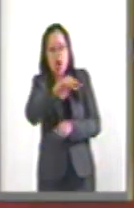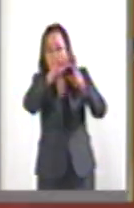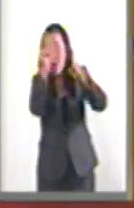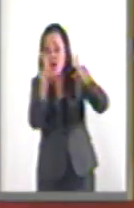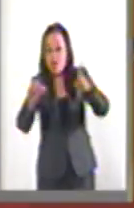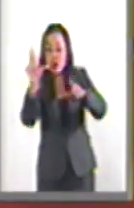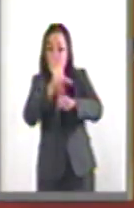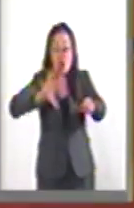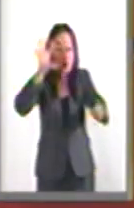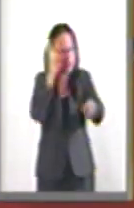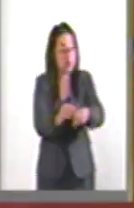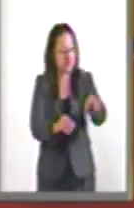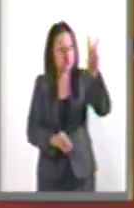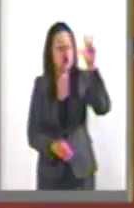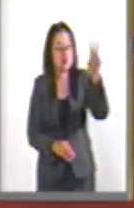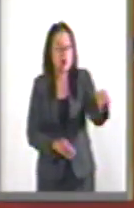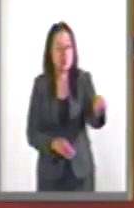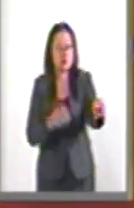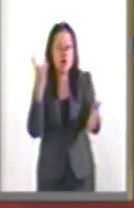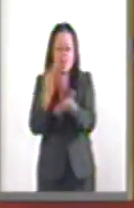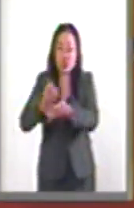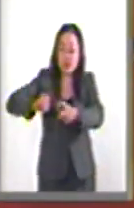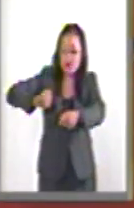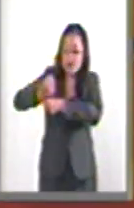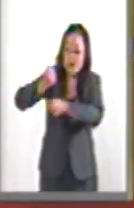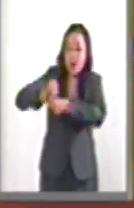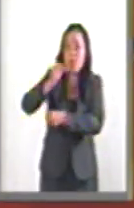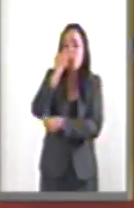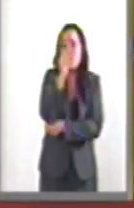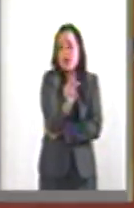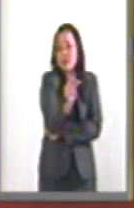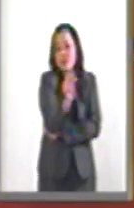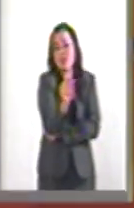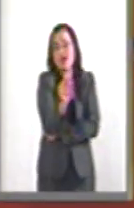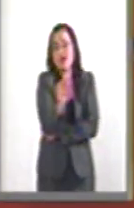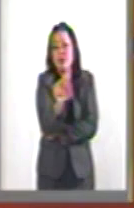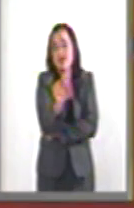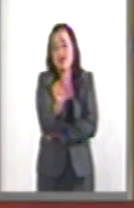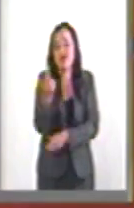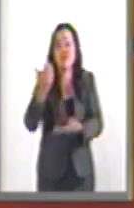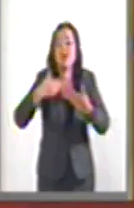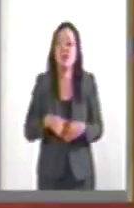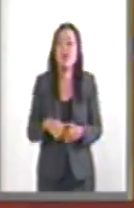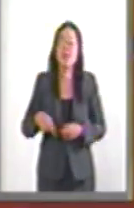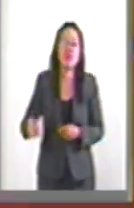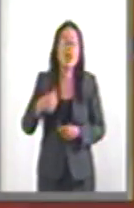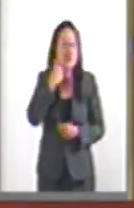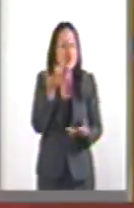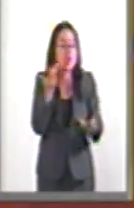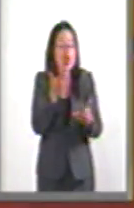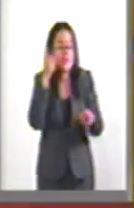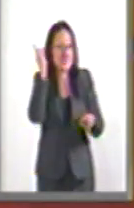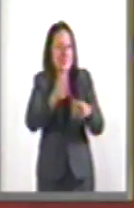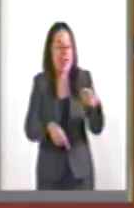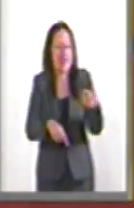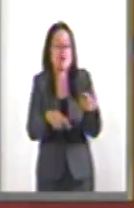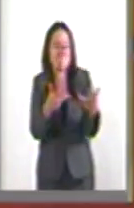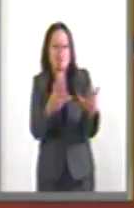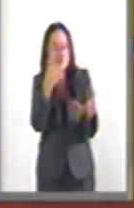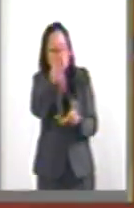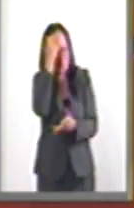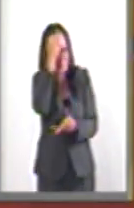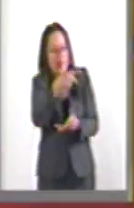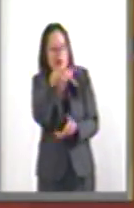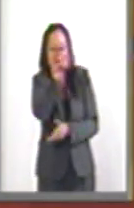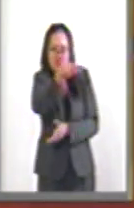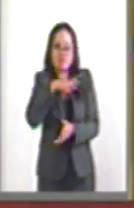generalizada, solo torturamos un poquito. Intentó romper el espejo, pero no se